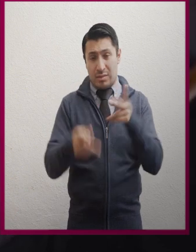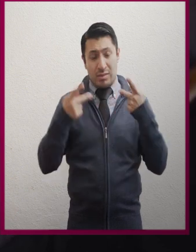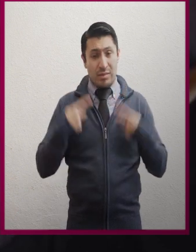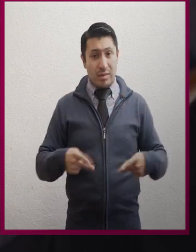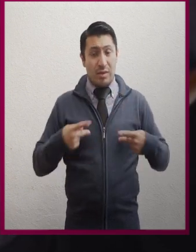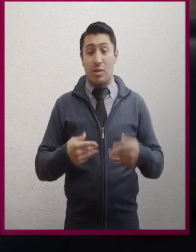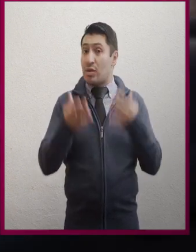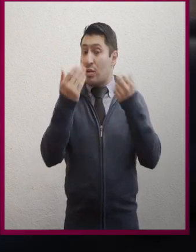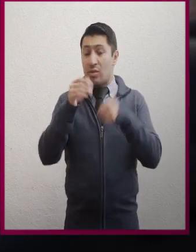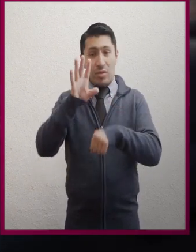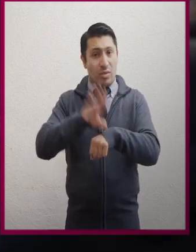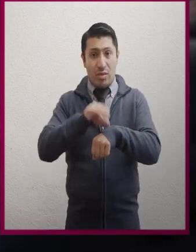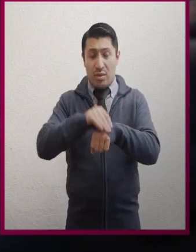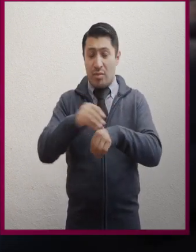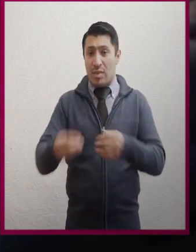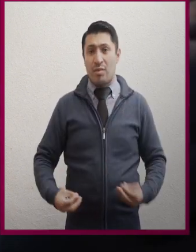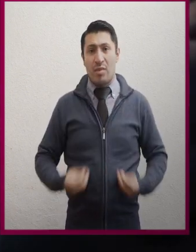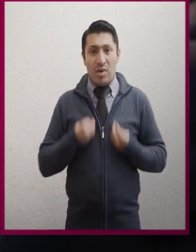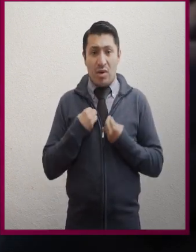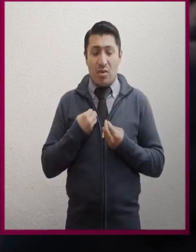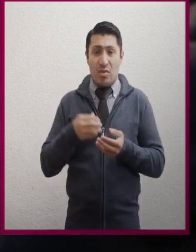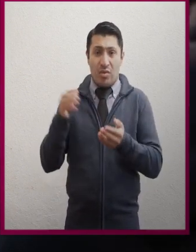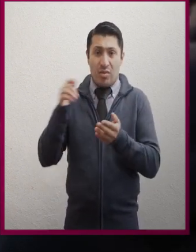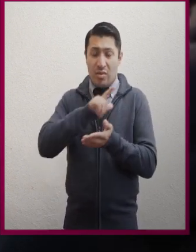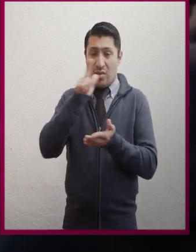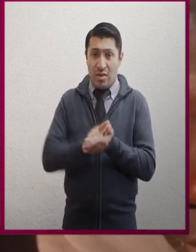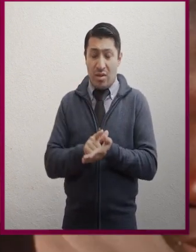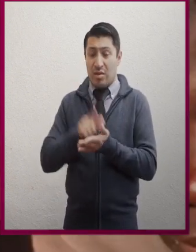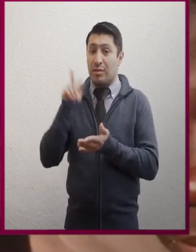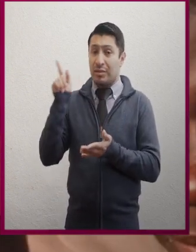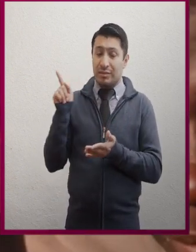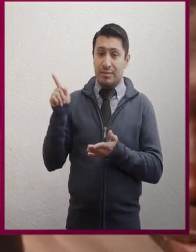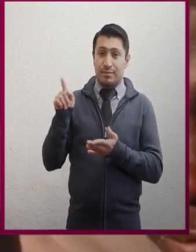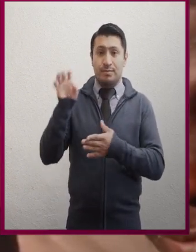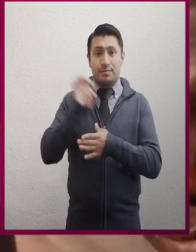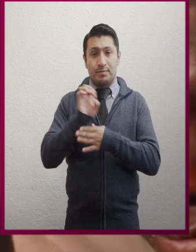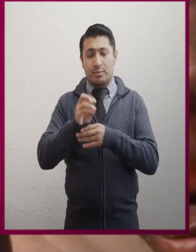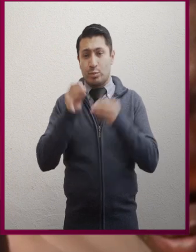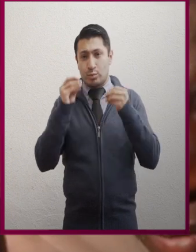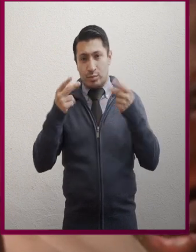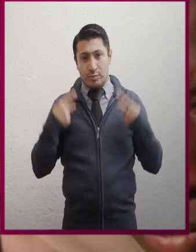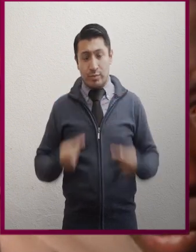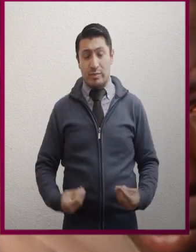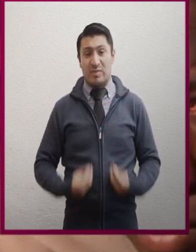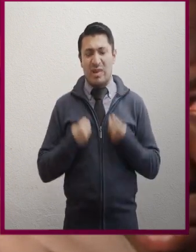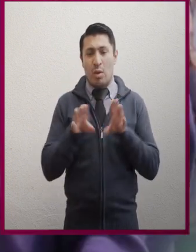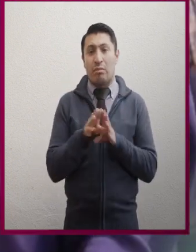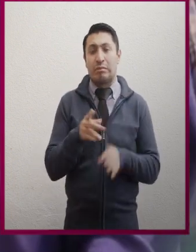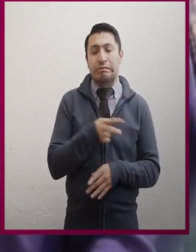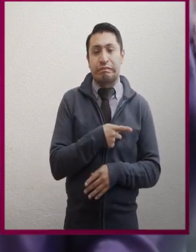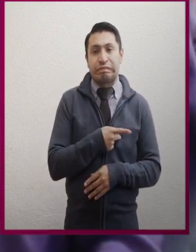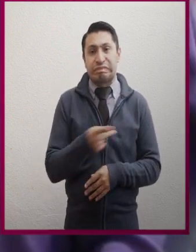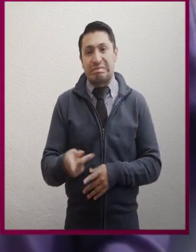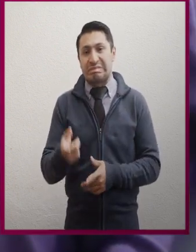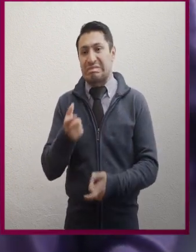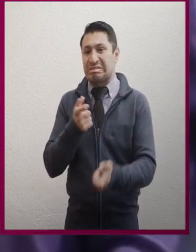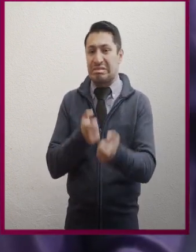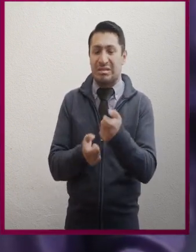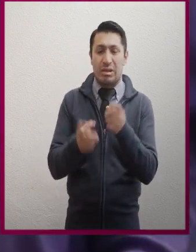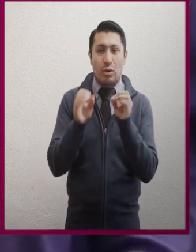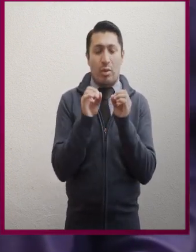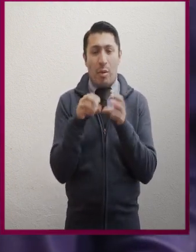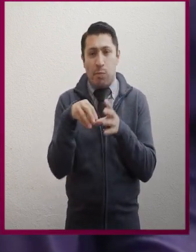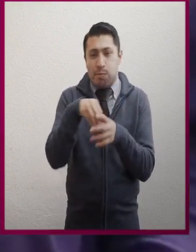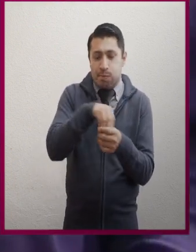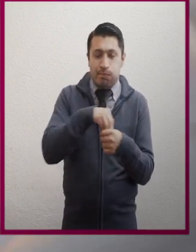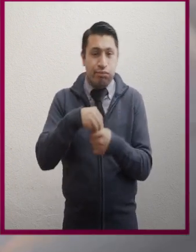durante el proceso de asilo, por lo que muchos viven en condiciones precarias e incluso de hacinamiento. Tampoco pueden trabajar de